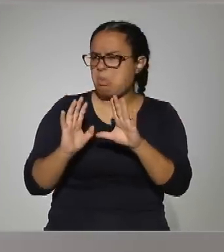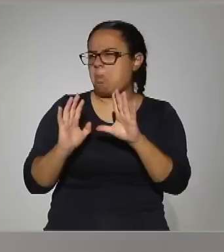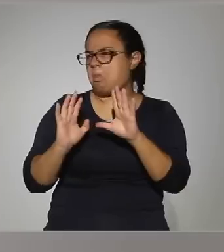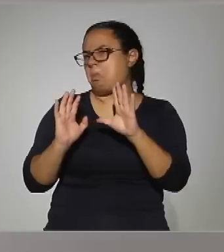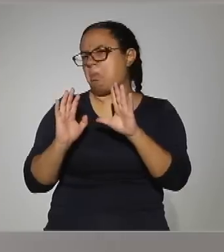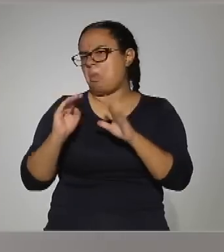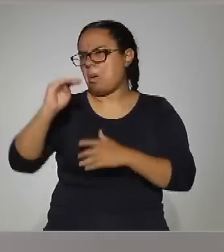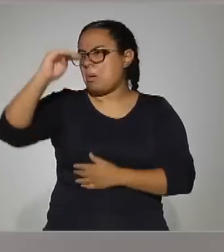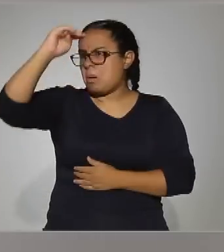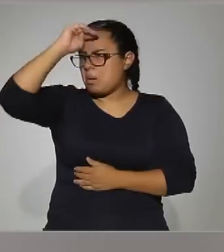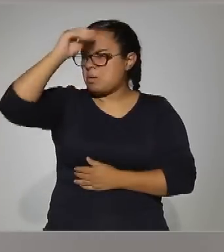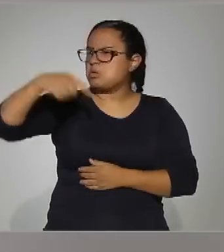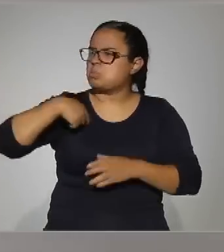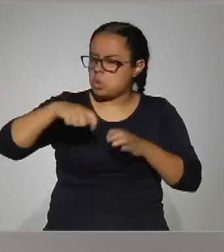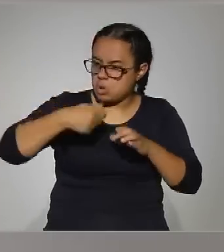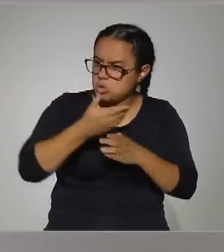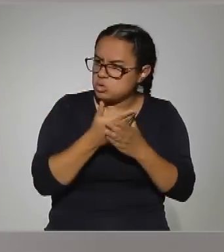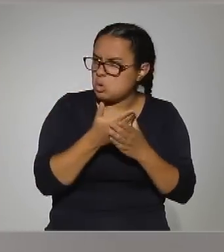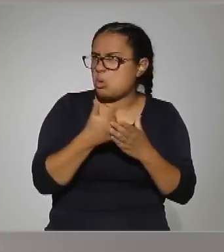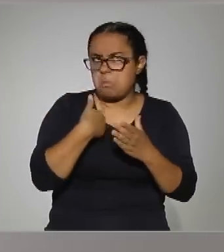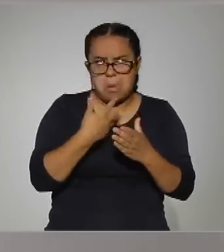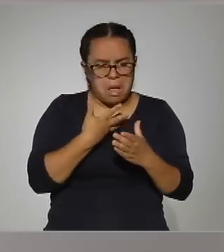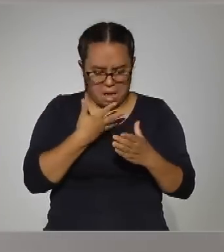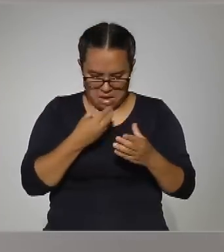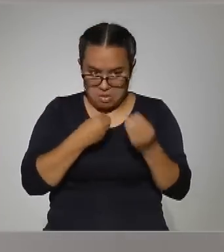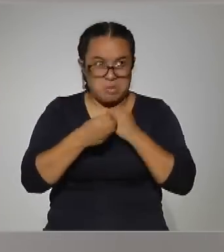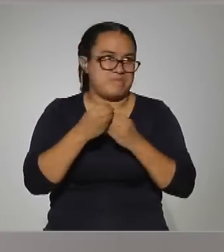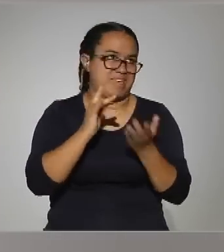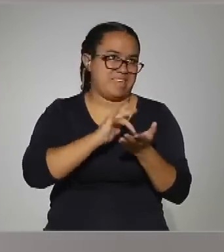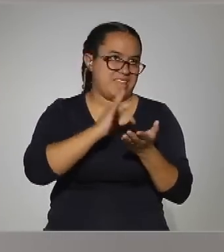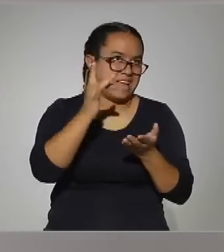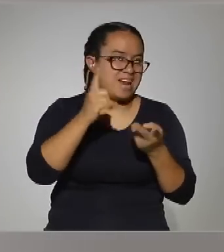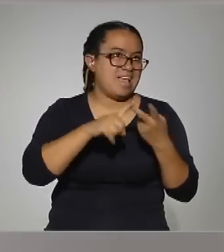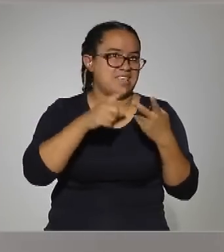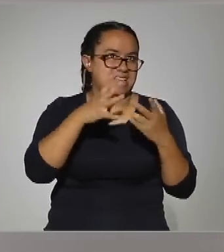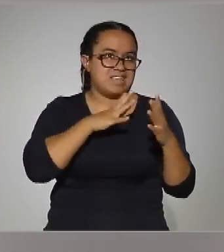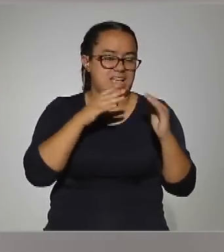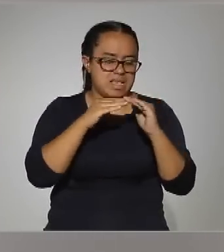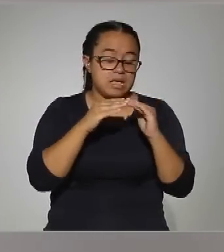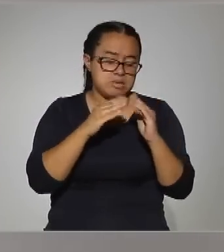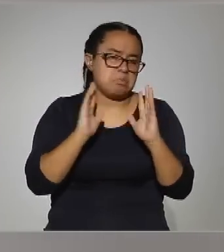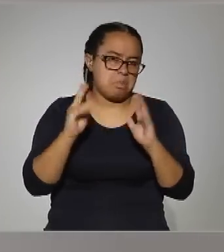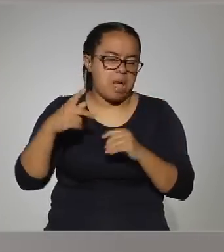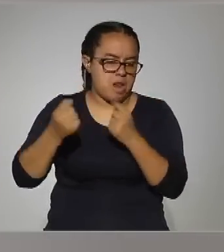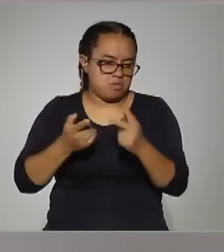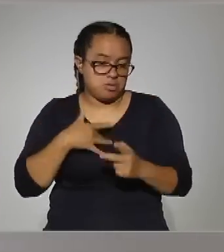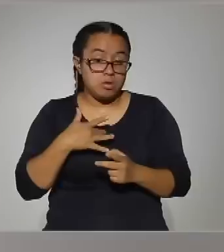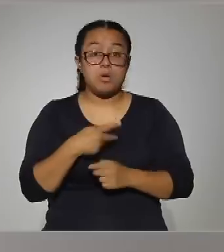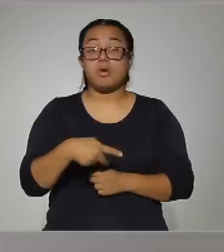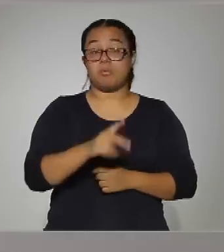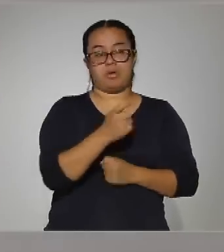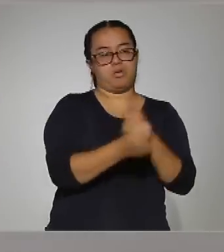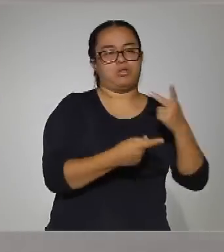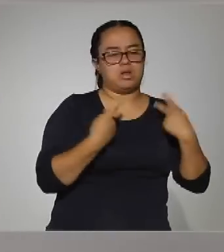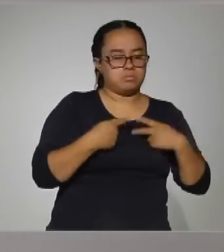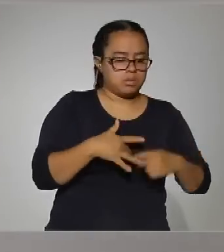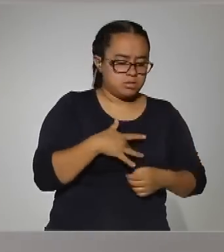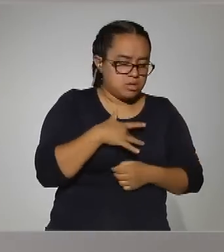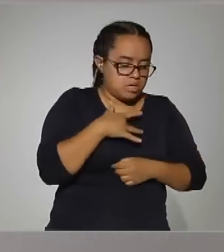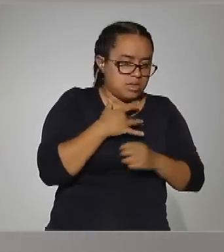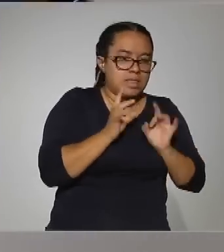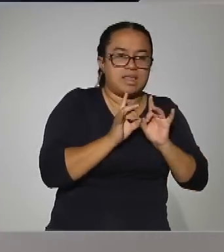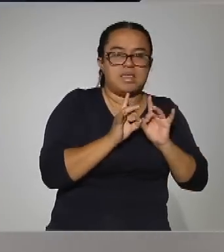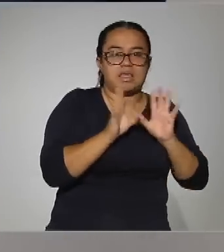quedan con la idea de que me dieron sopa y tengo un techo y todo eso, pero hay personas que son más sensibles, que tienen que ver con la cuestión también del temperamento, del